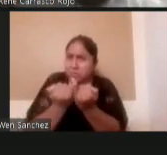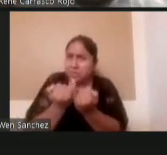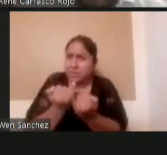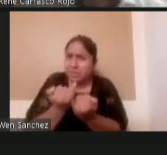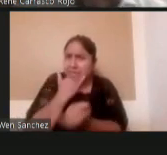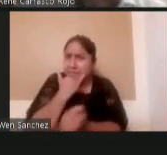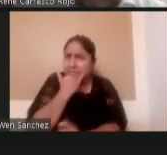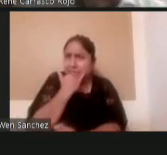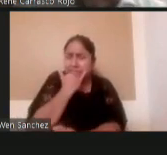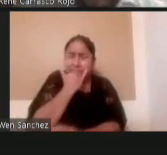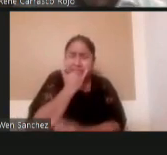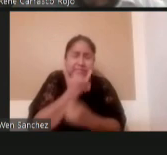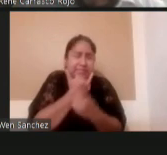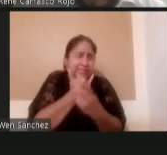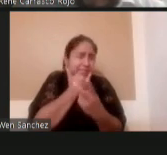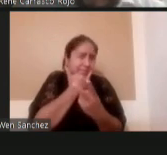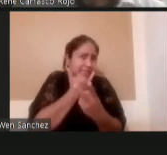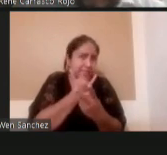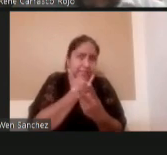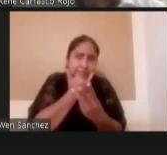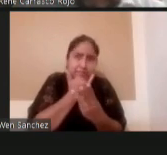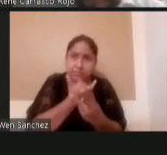graves. Al inicio